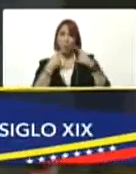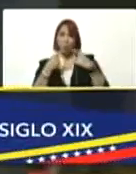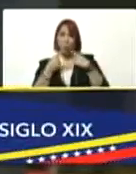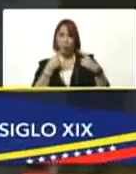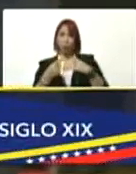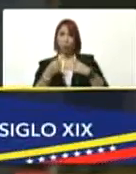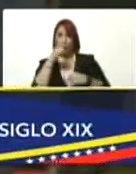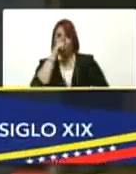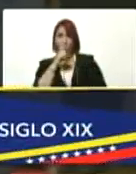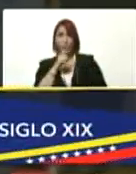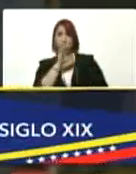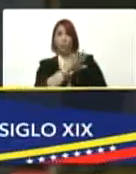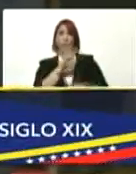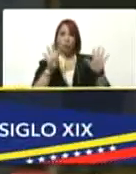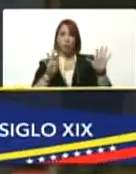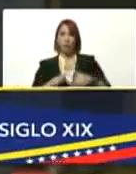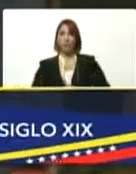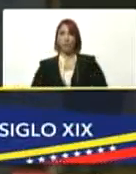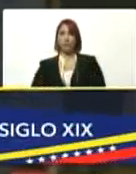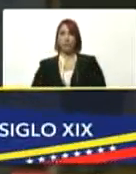año 59,